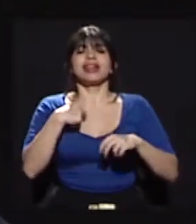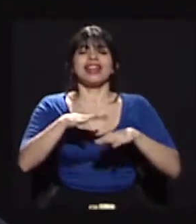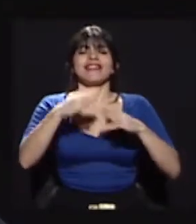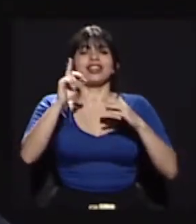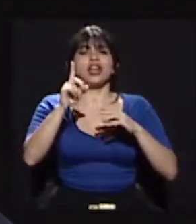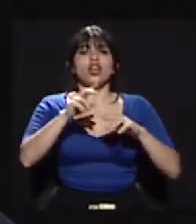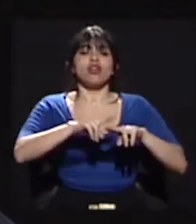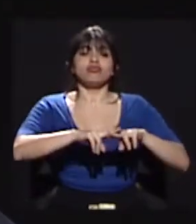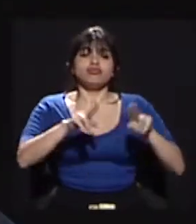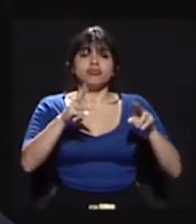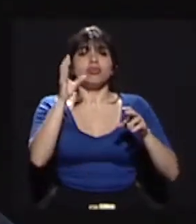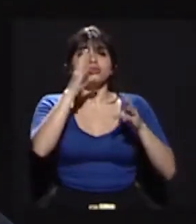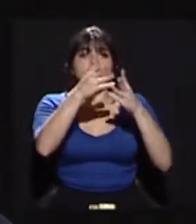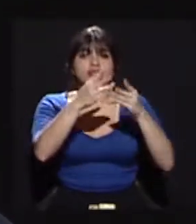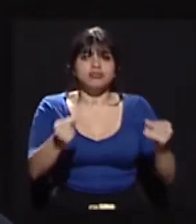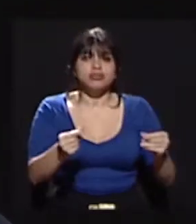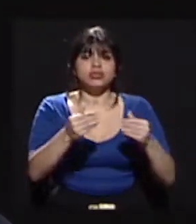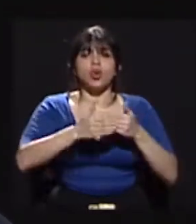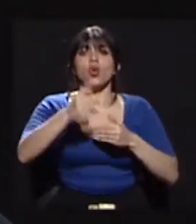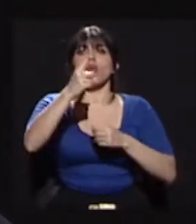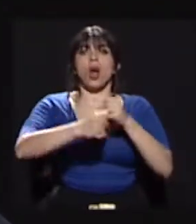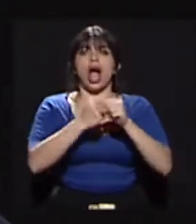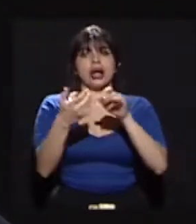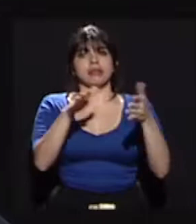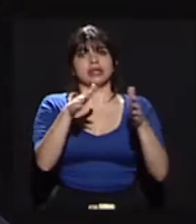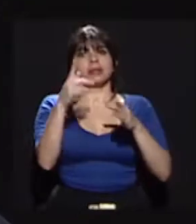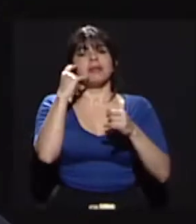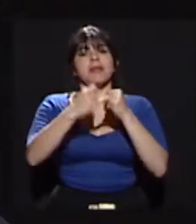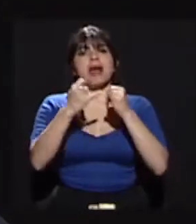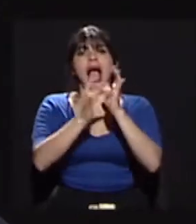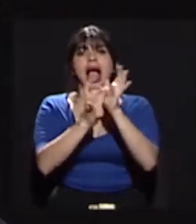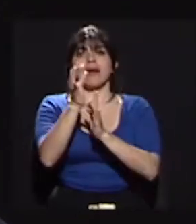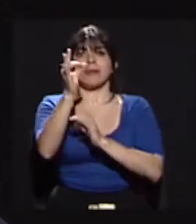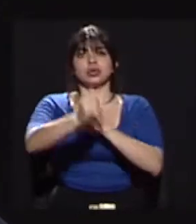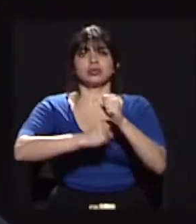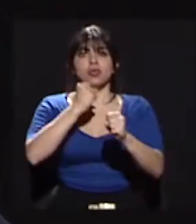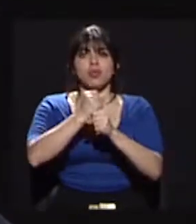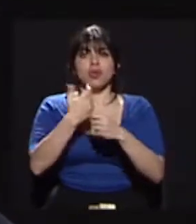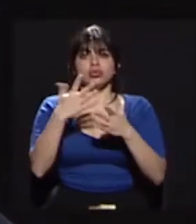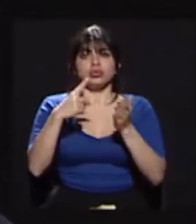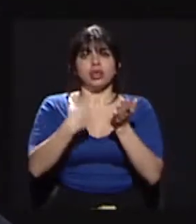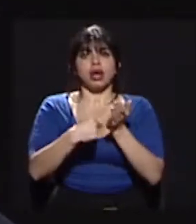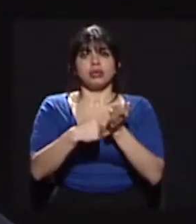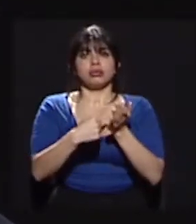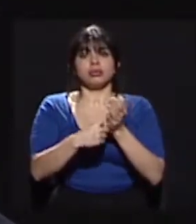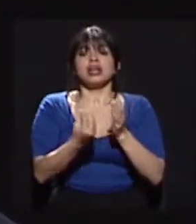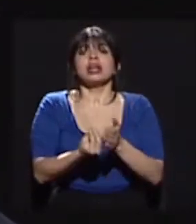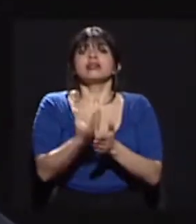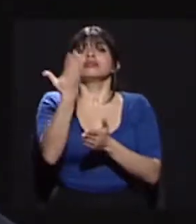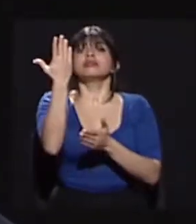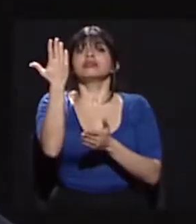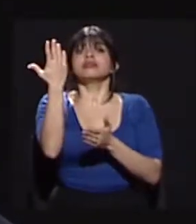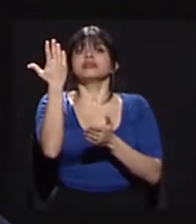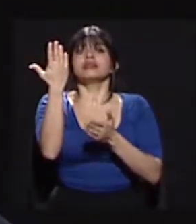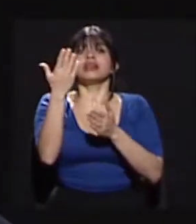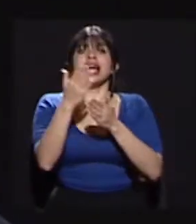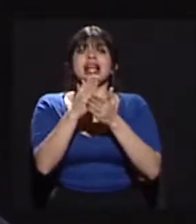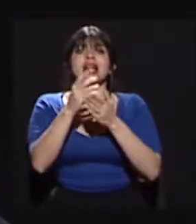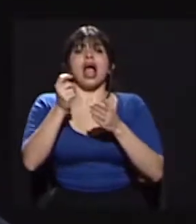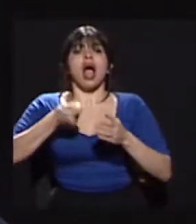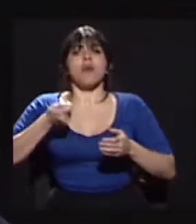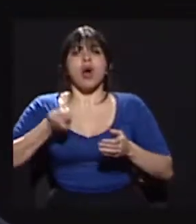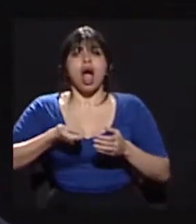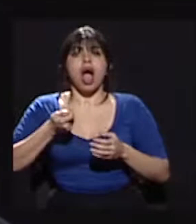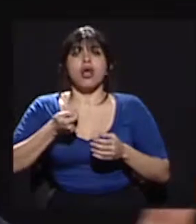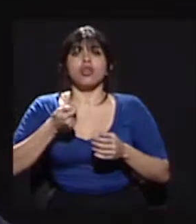por resolver en el plazo de un año más o menos hacia finales de abril del año entrante y se generó entre abogadas